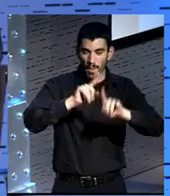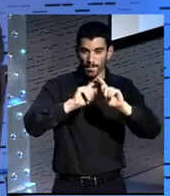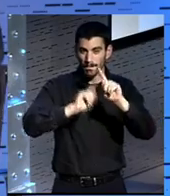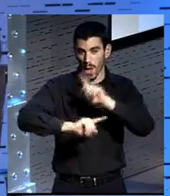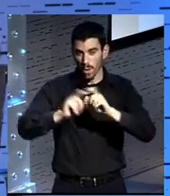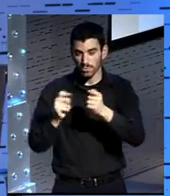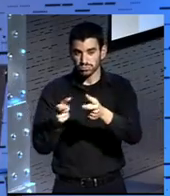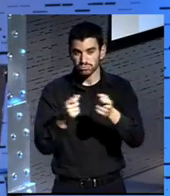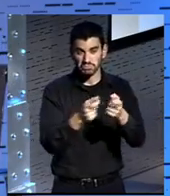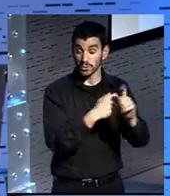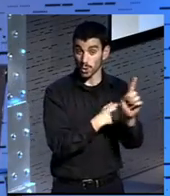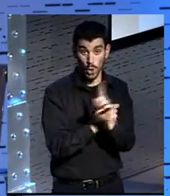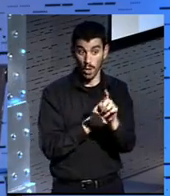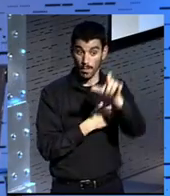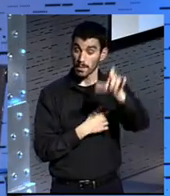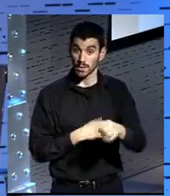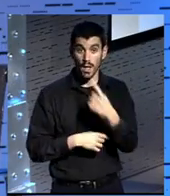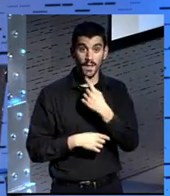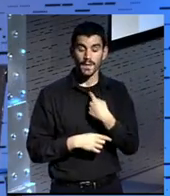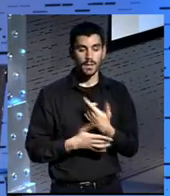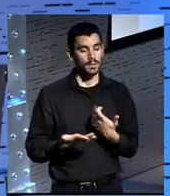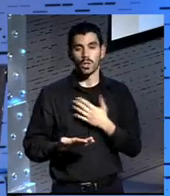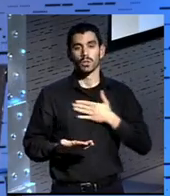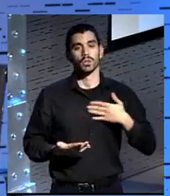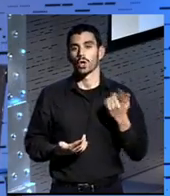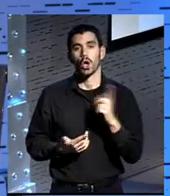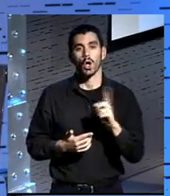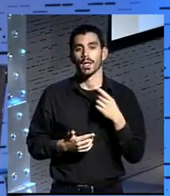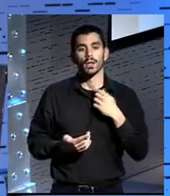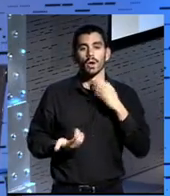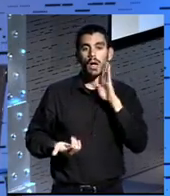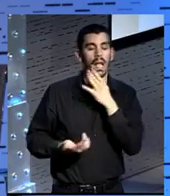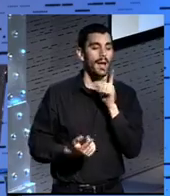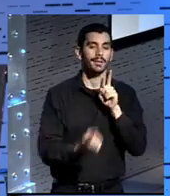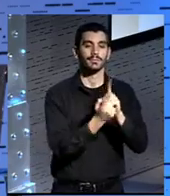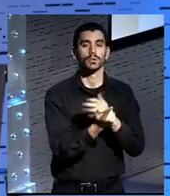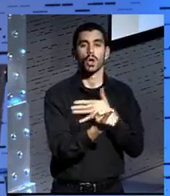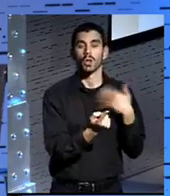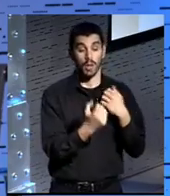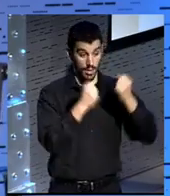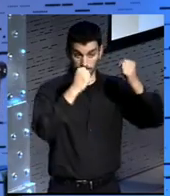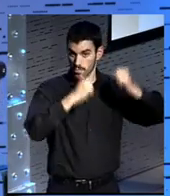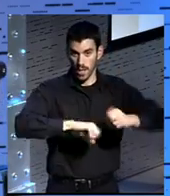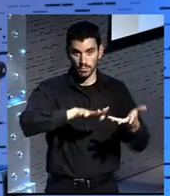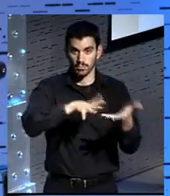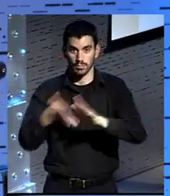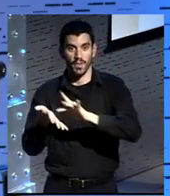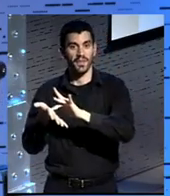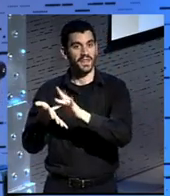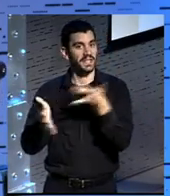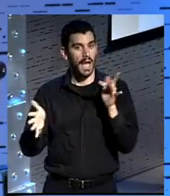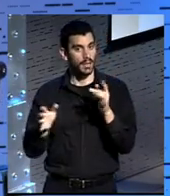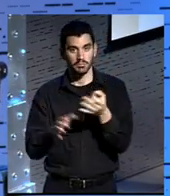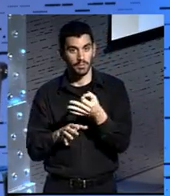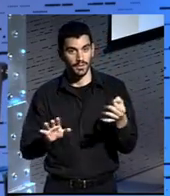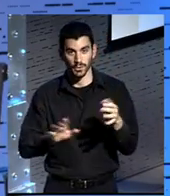cliente pues manifiesta que no quiere hacer ningún proceso físico, pues lo digitalizamos todo. Pero efectivamente creemos que